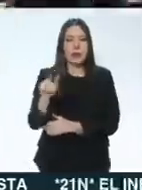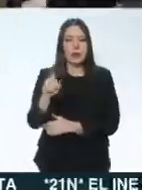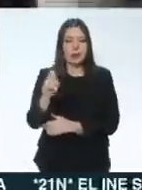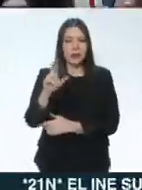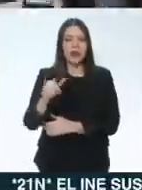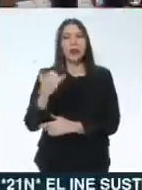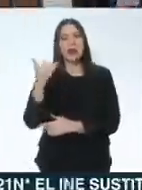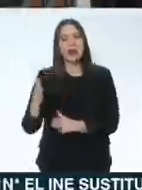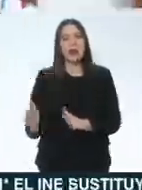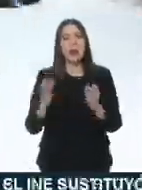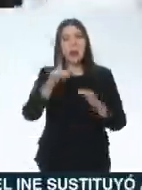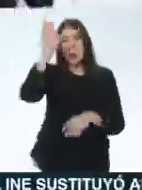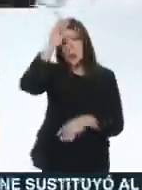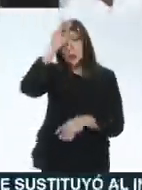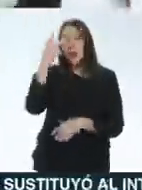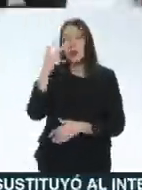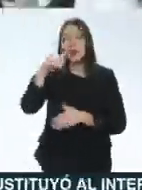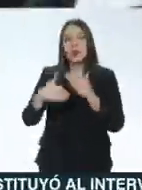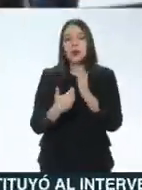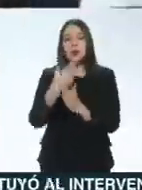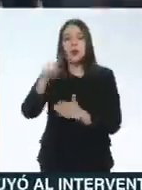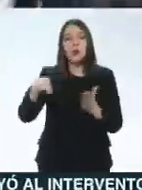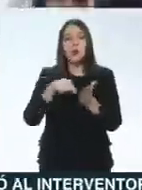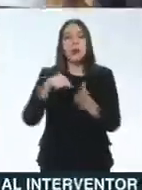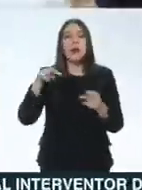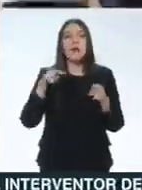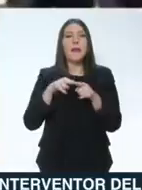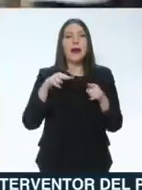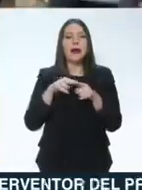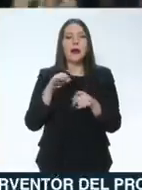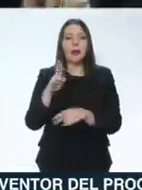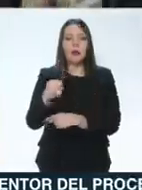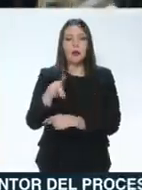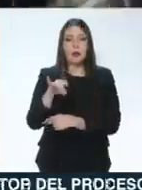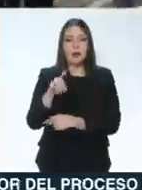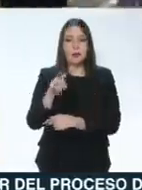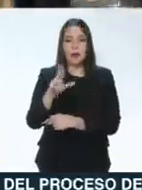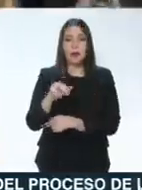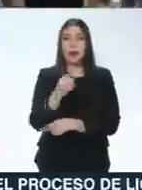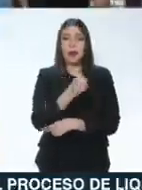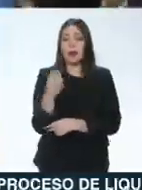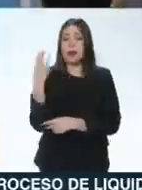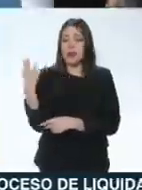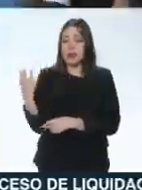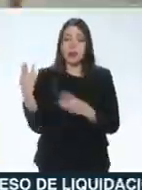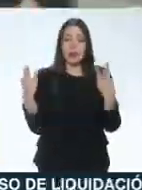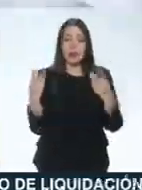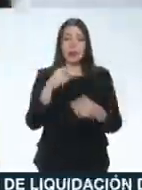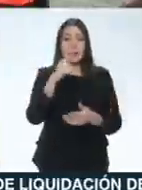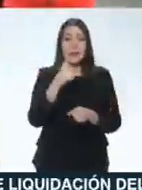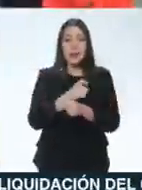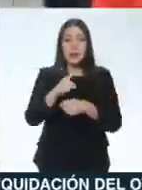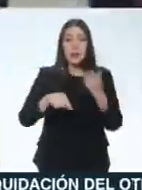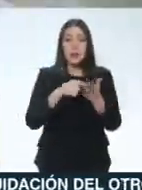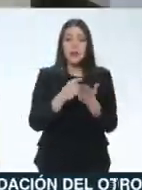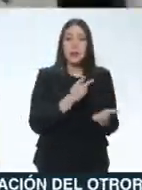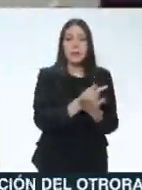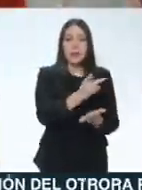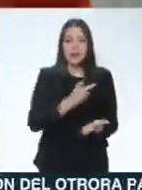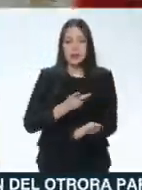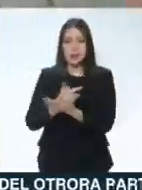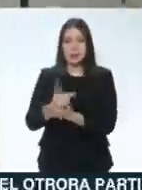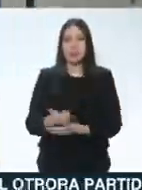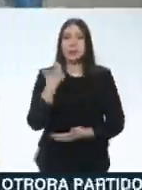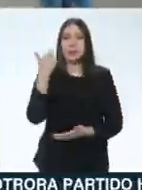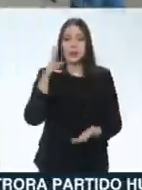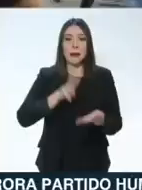Parque Fundidora en Monterrey. Se tiene previsto premiar a los 3 primeros lugares de ambas ramas y de cada categoría. El costo de la inscripción para la